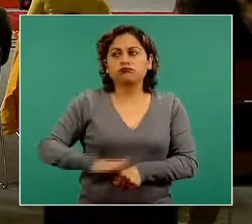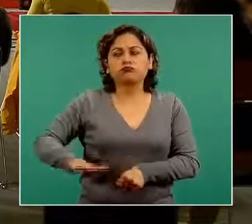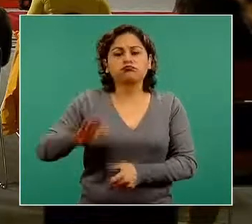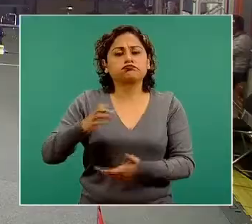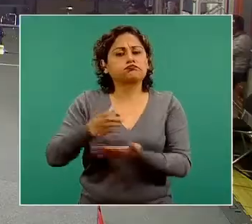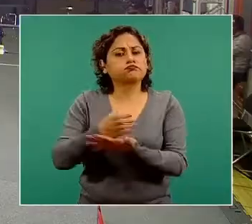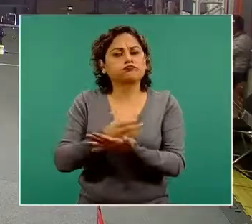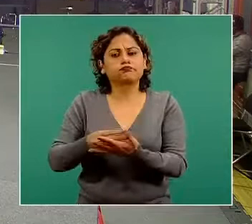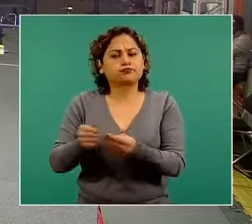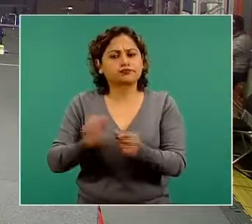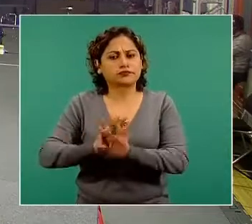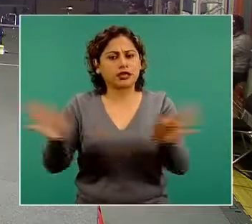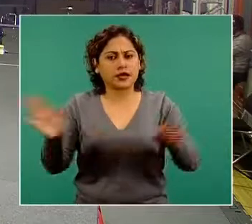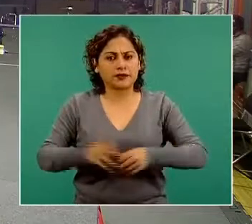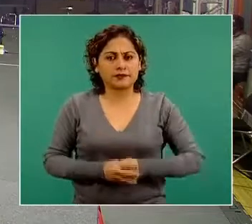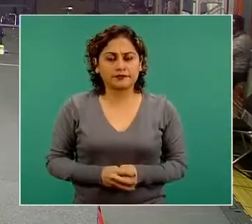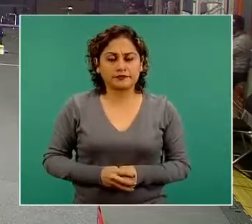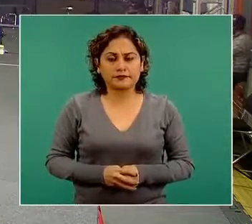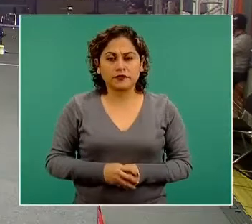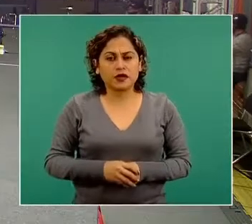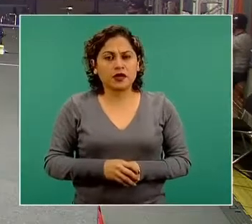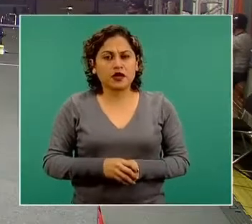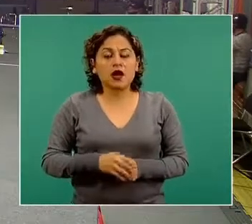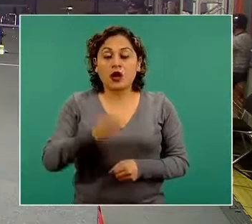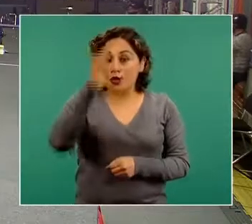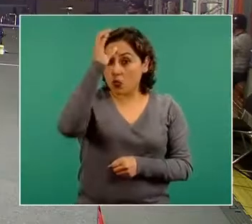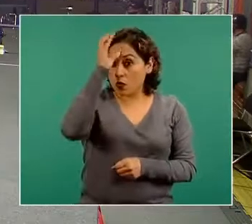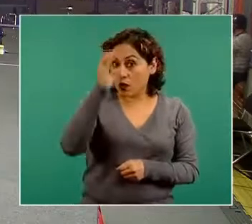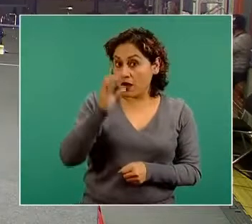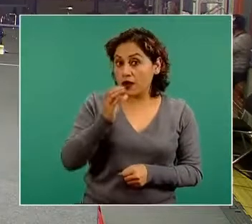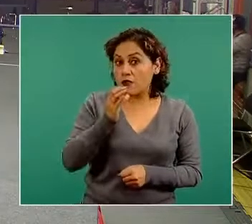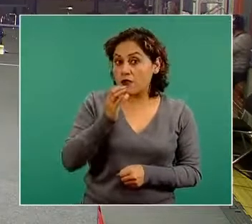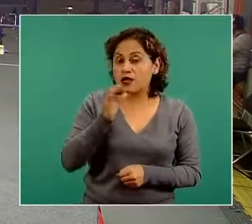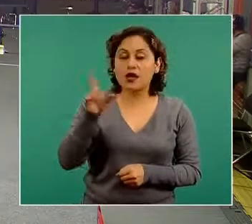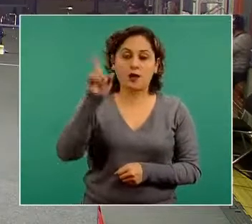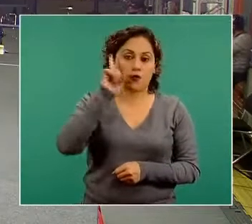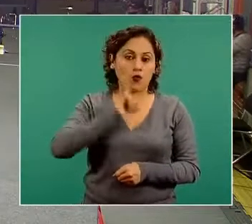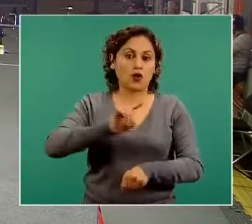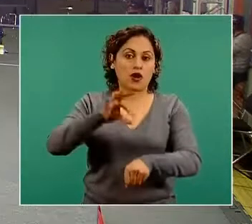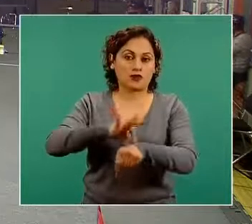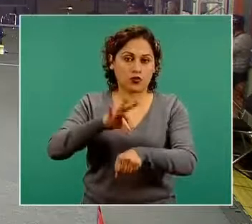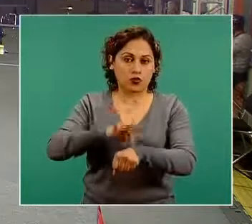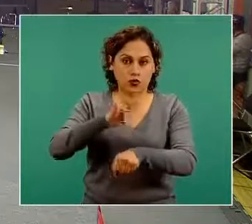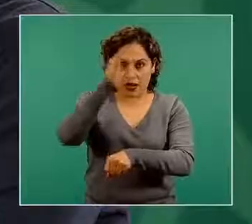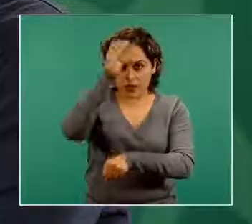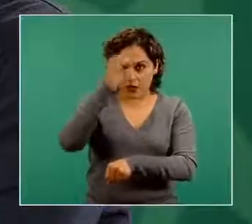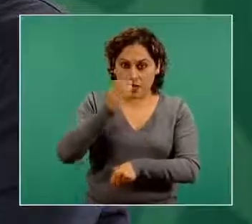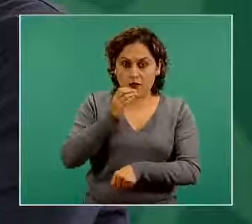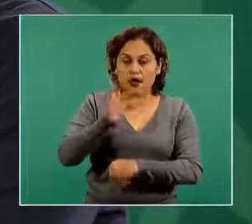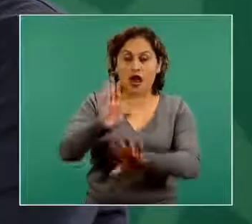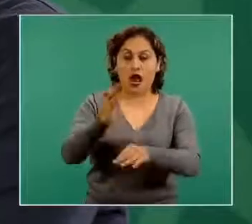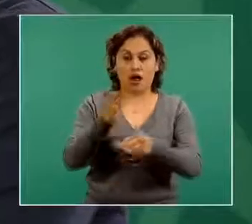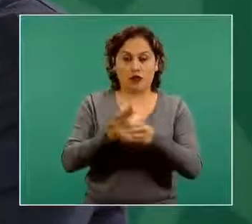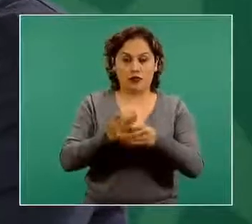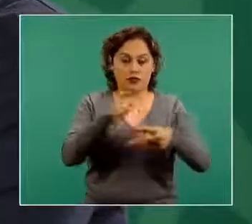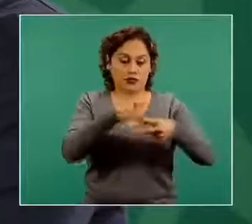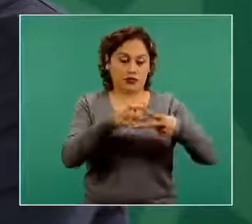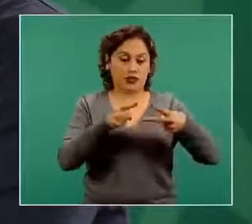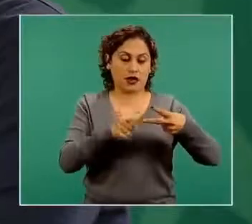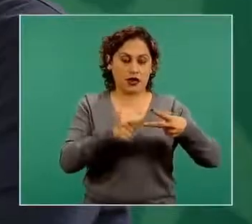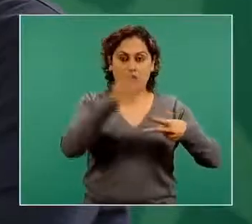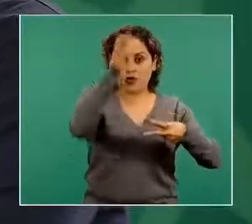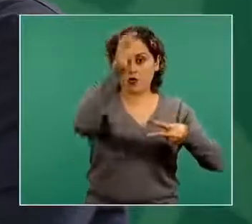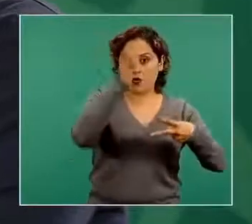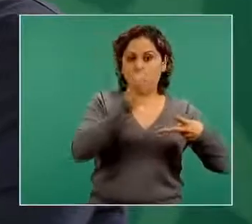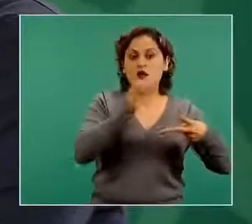¿Perdón? Coahuila. No, la doctora. Los casos que están hospitalizados son uno de Coahuila y